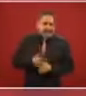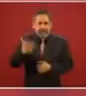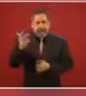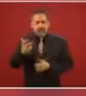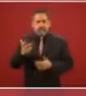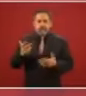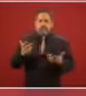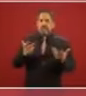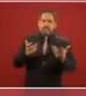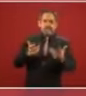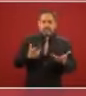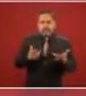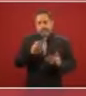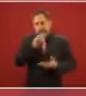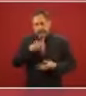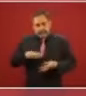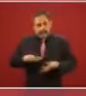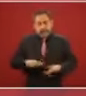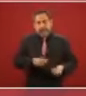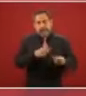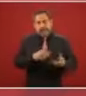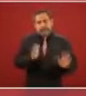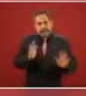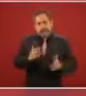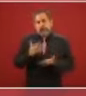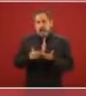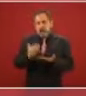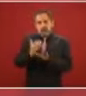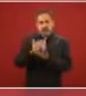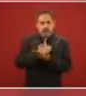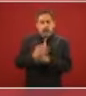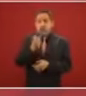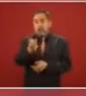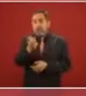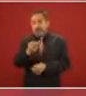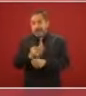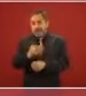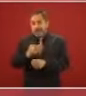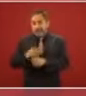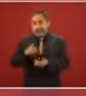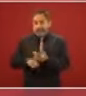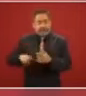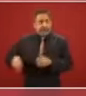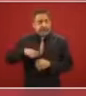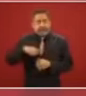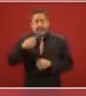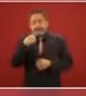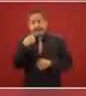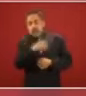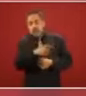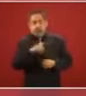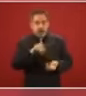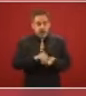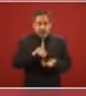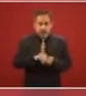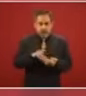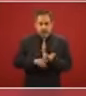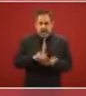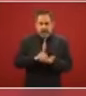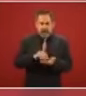elevados de estas plantas, que es el motivo de la denuncia que está en puerta.